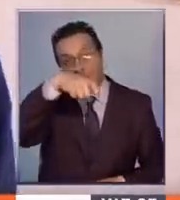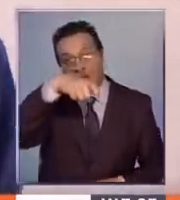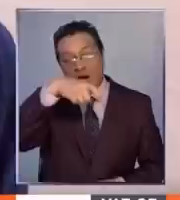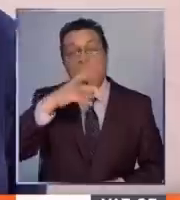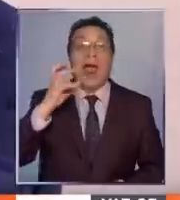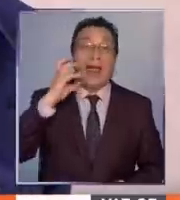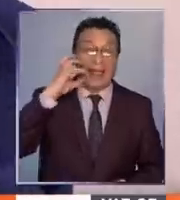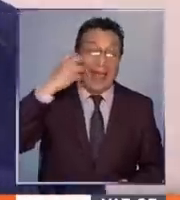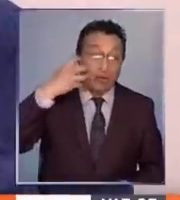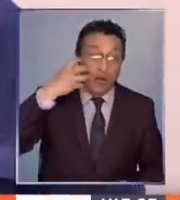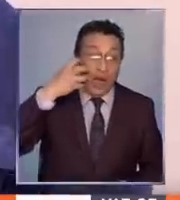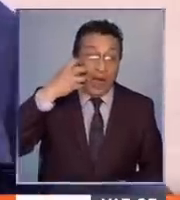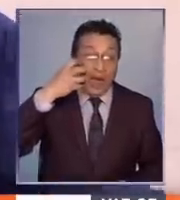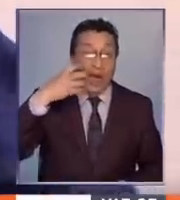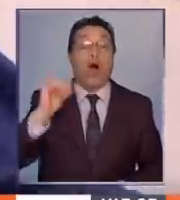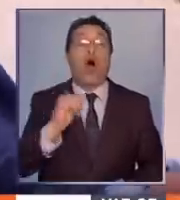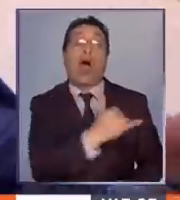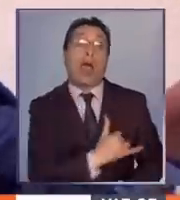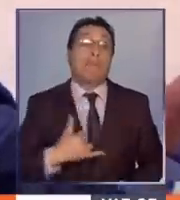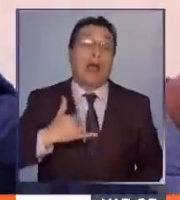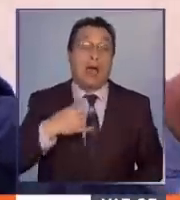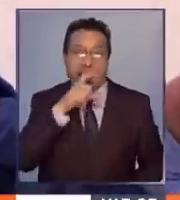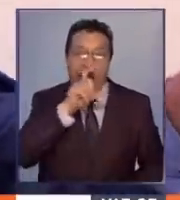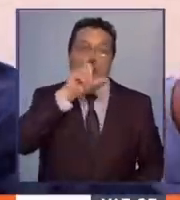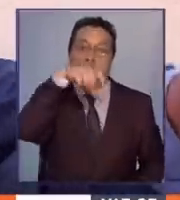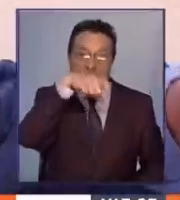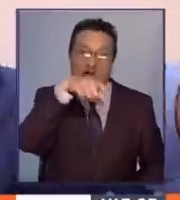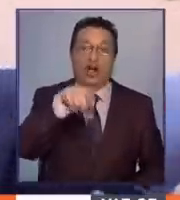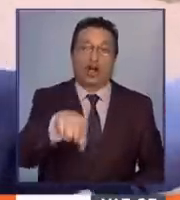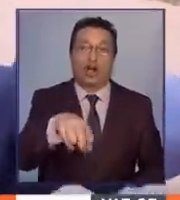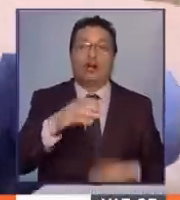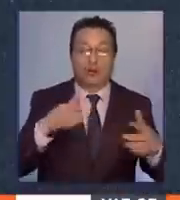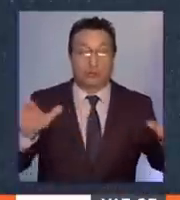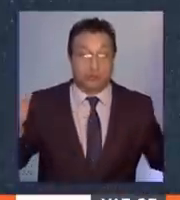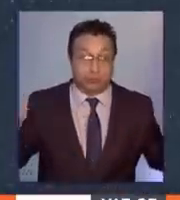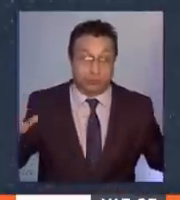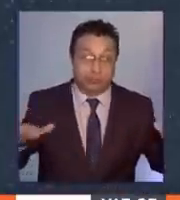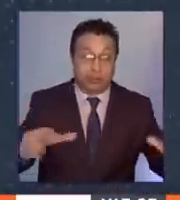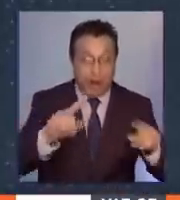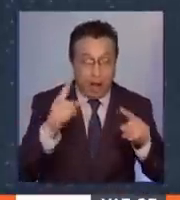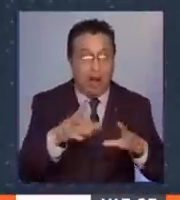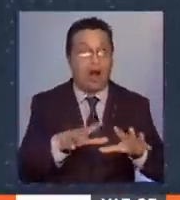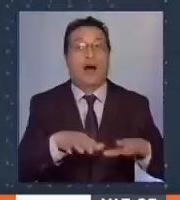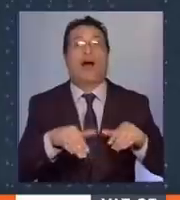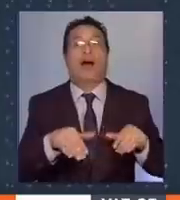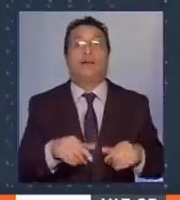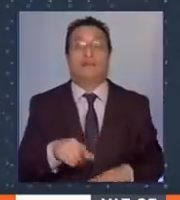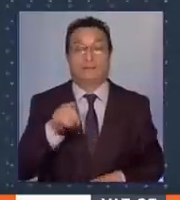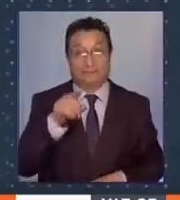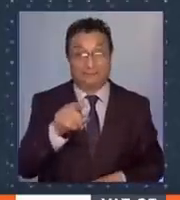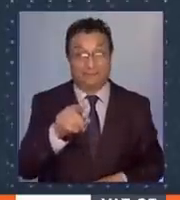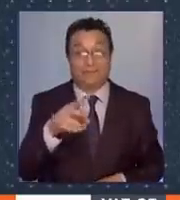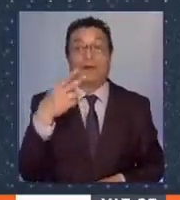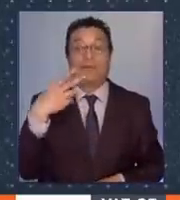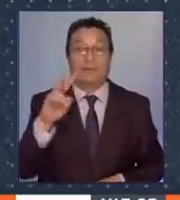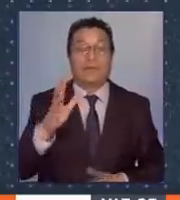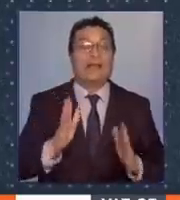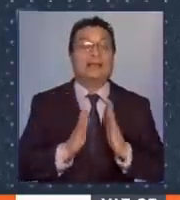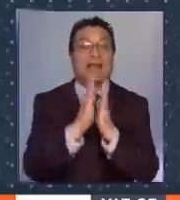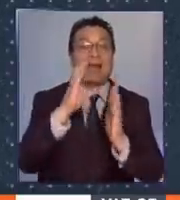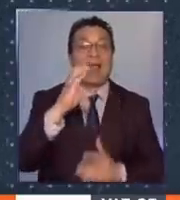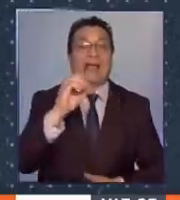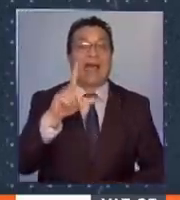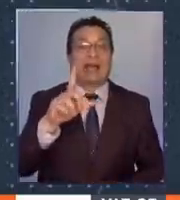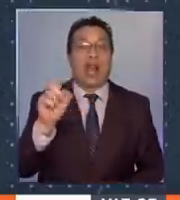cóndor. Solamente que el cóndor Malco es el mayor. Cuando llega el cóndor Malco, todos los demás se retiran. Alexis es oriundo de San Carlos. Hijo